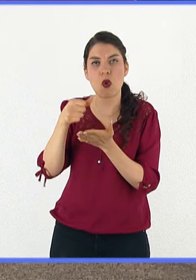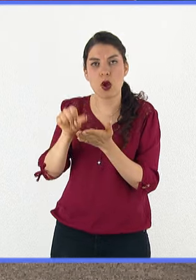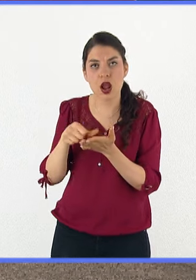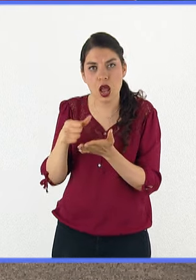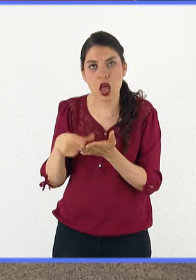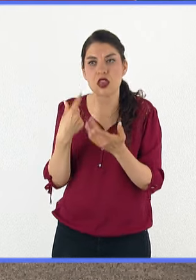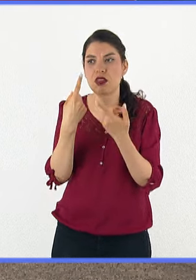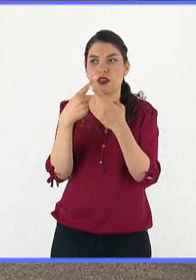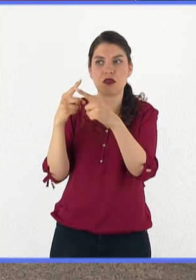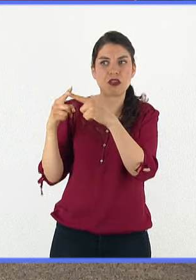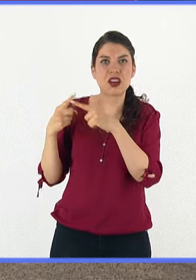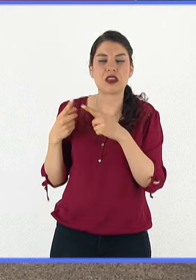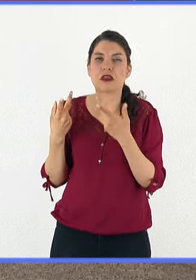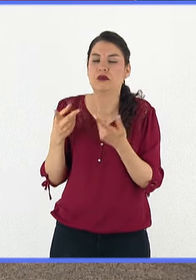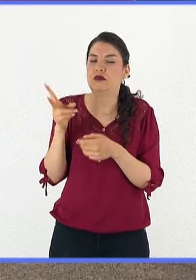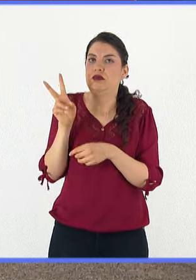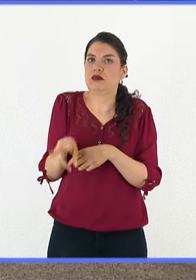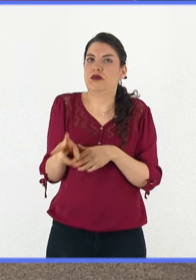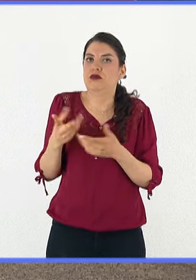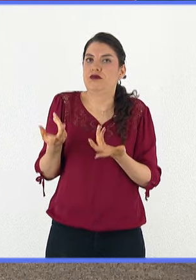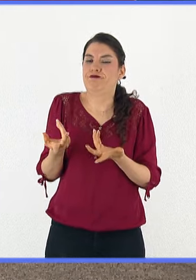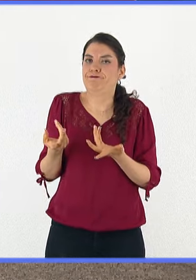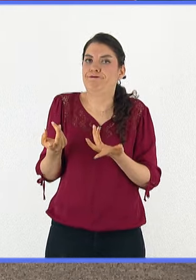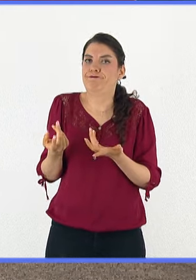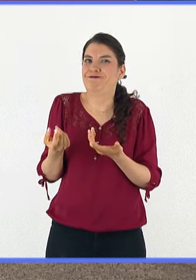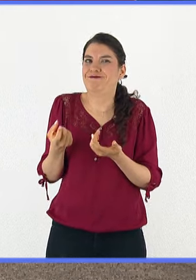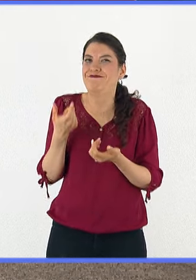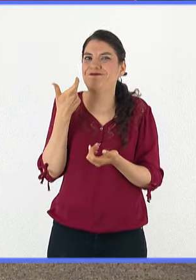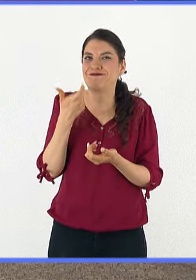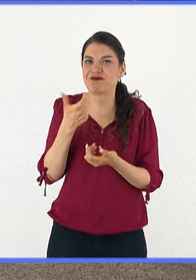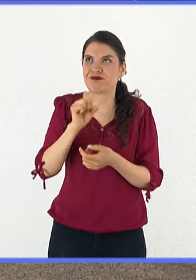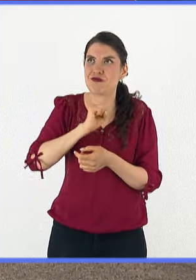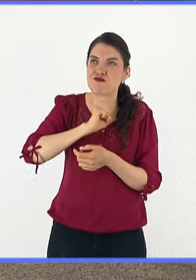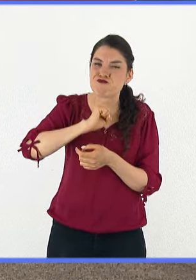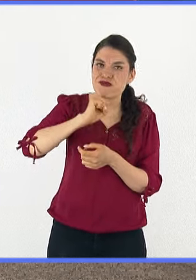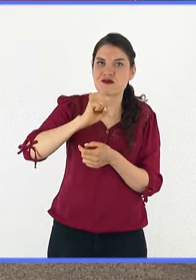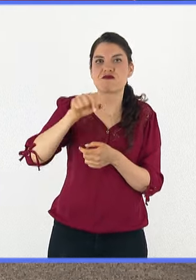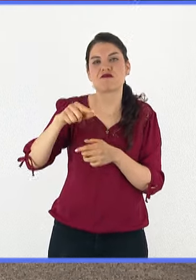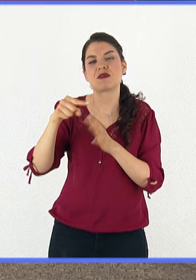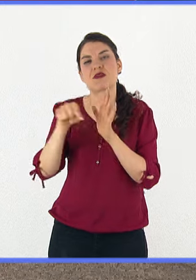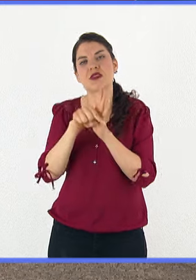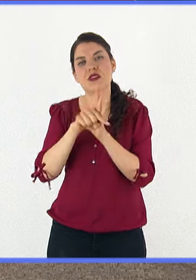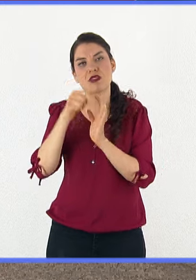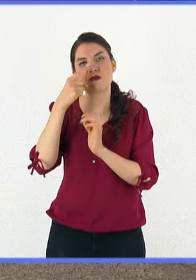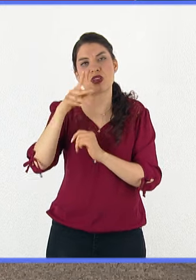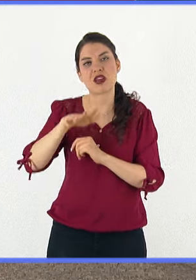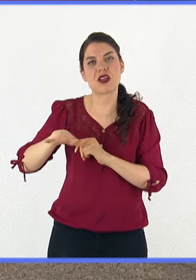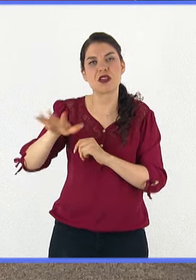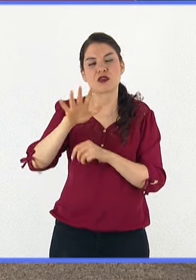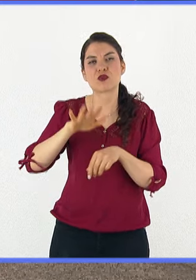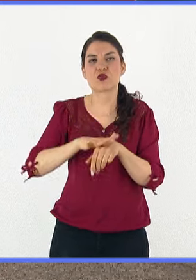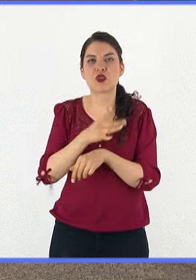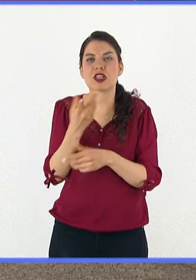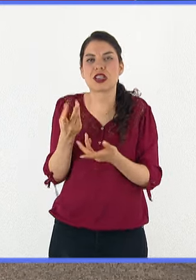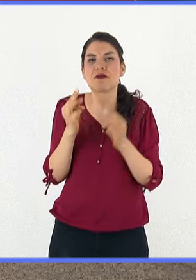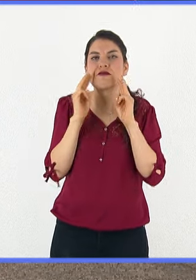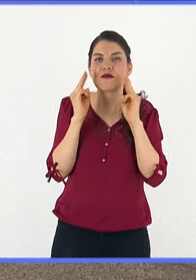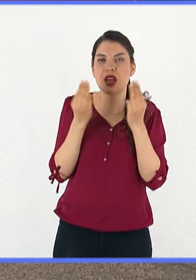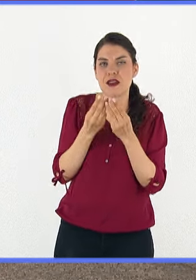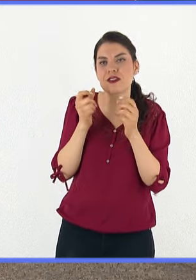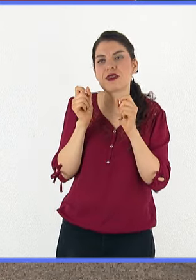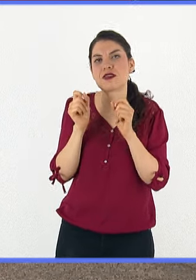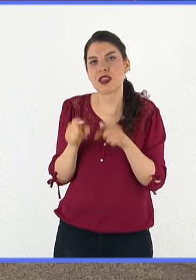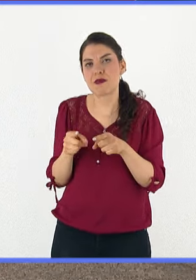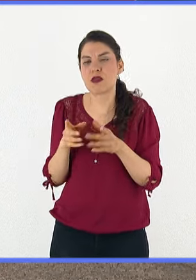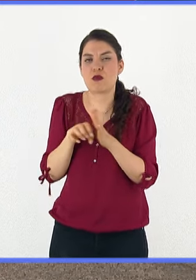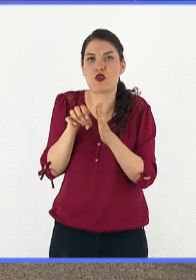Michoacán ha impactado hasta en la inflación no porque han obstaculizado eh precisamente mediante la extorsión cada